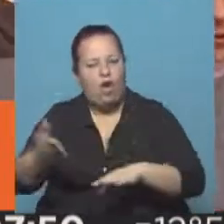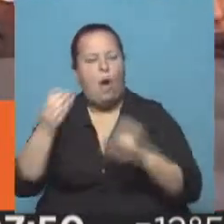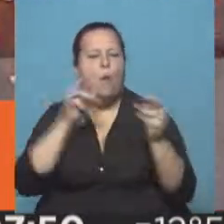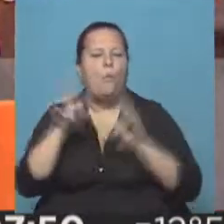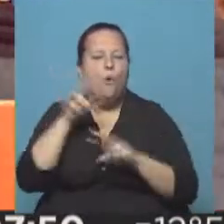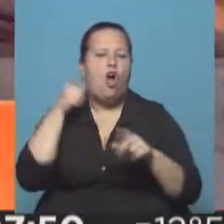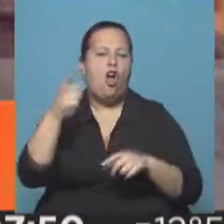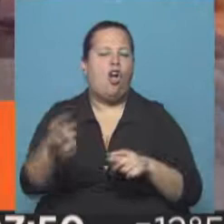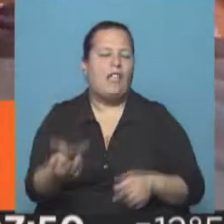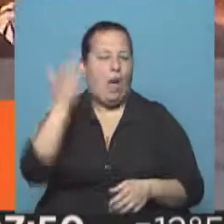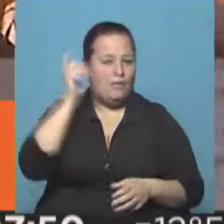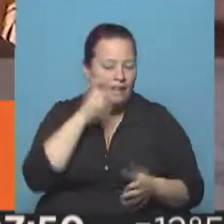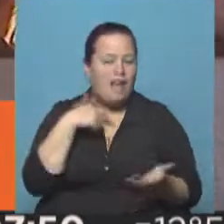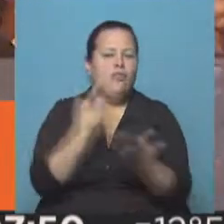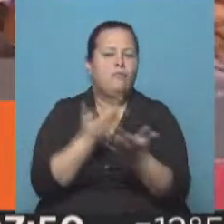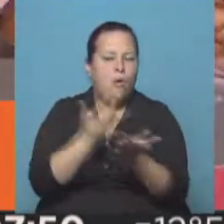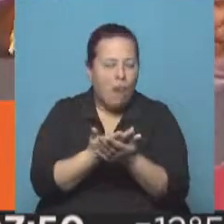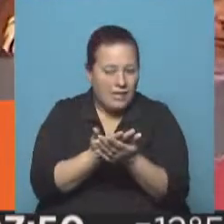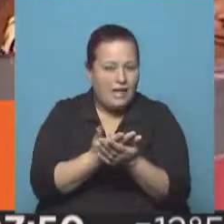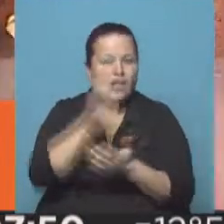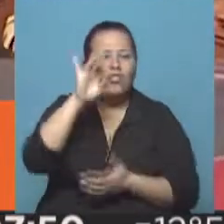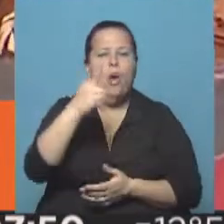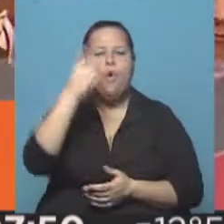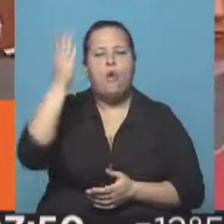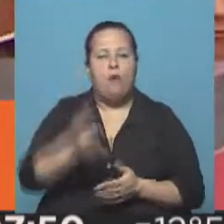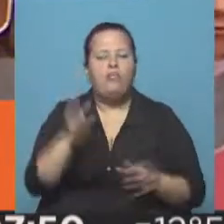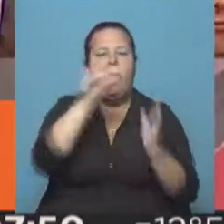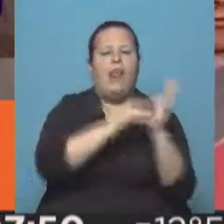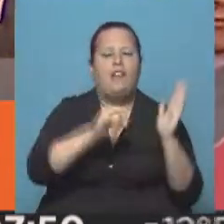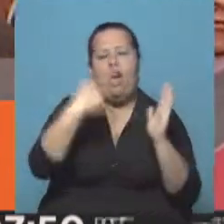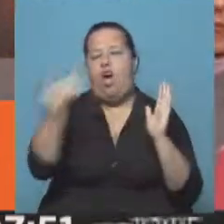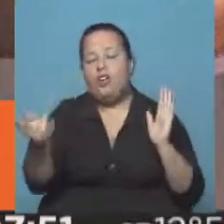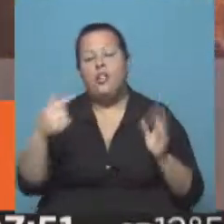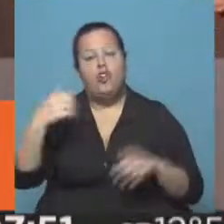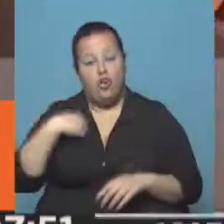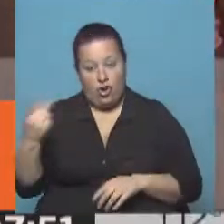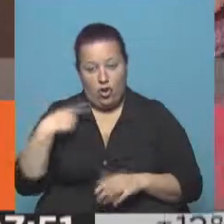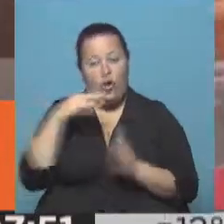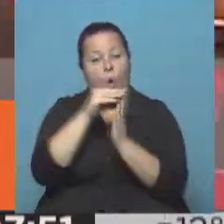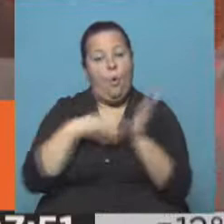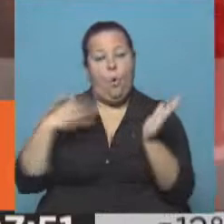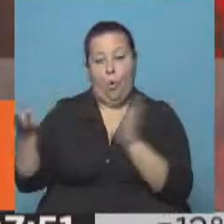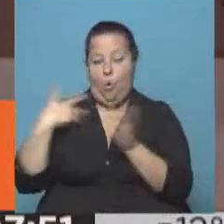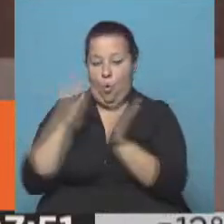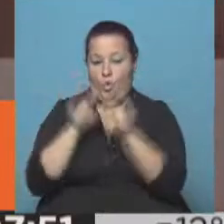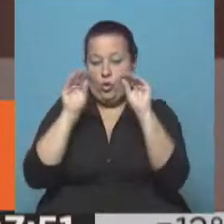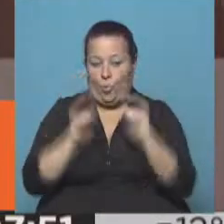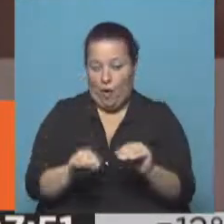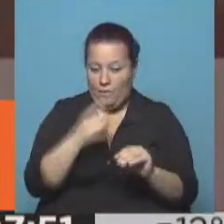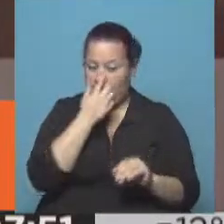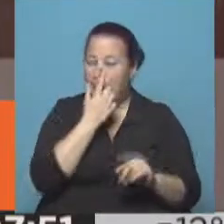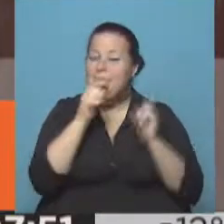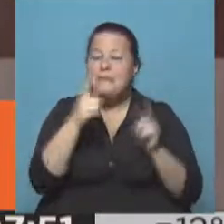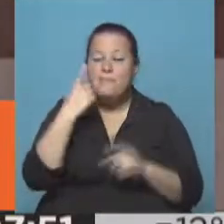tratar de frenar el tarifazo y con propuestas alternativas solo el 1% quedó en la lista en mi caso nos anotamos juntos los dos con Vilma el